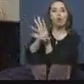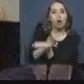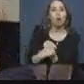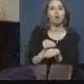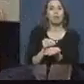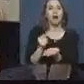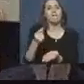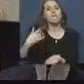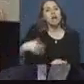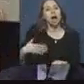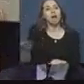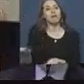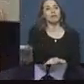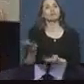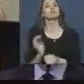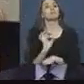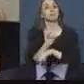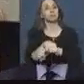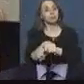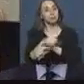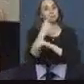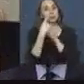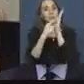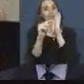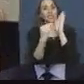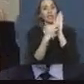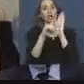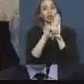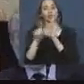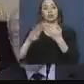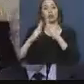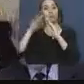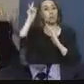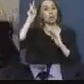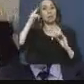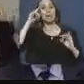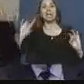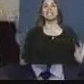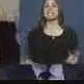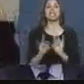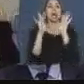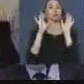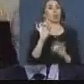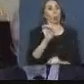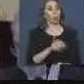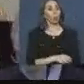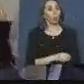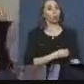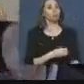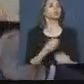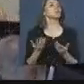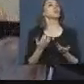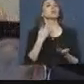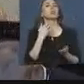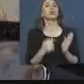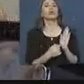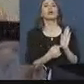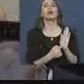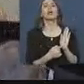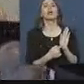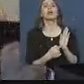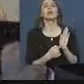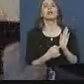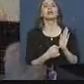encontramos reconociendo y aceptando a los pueblos originarios no es una casualidad, sino que responde claramente